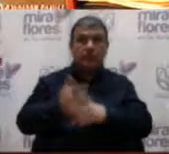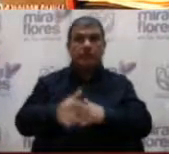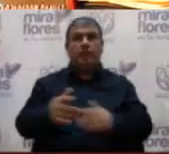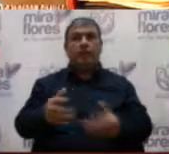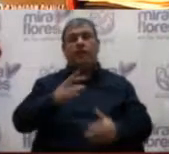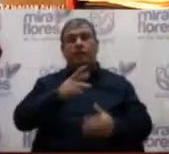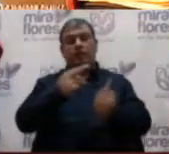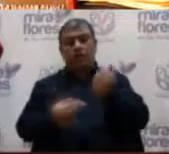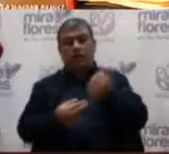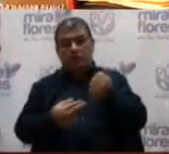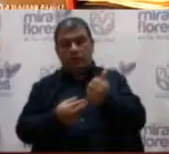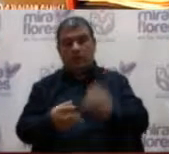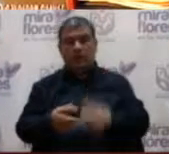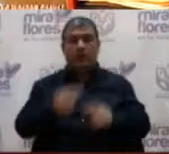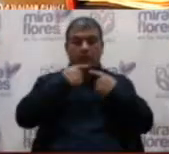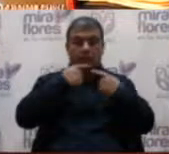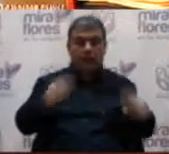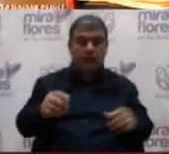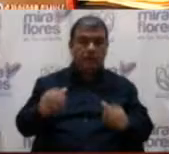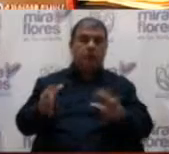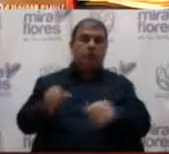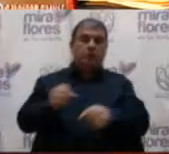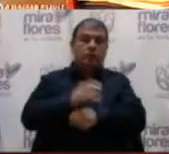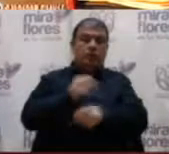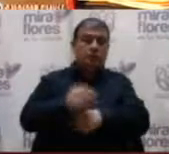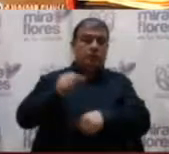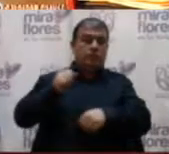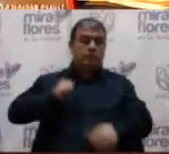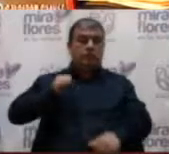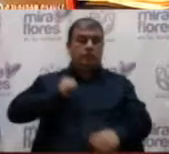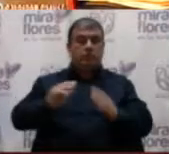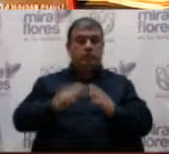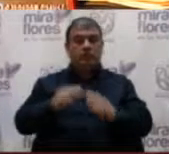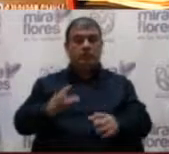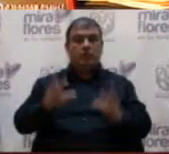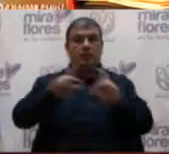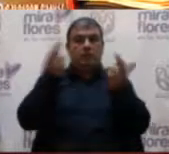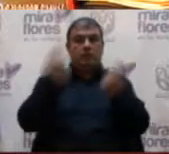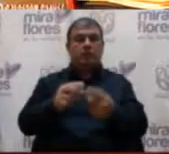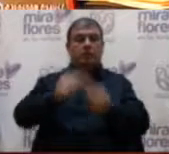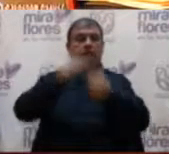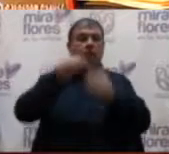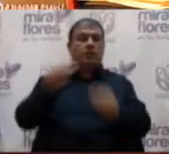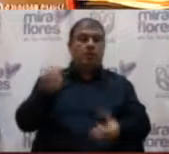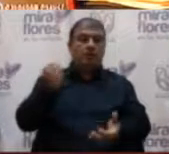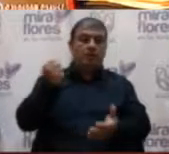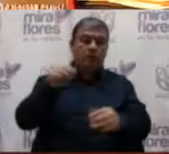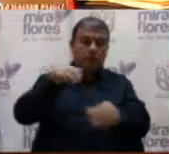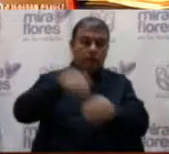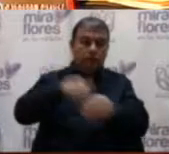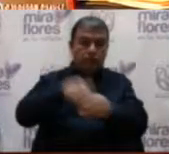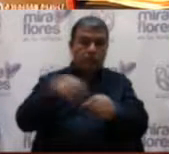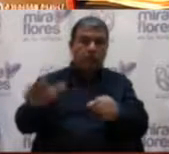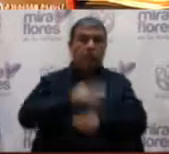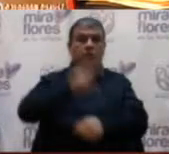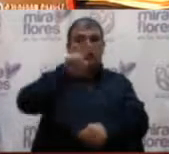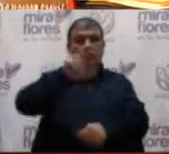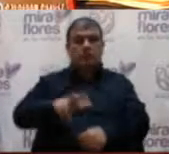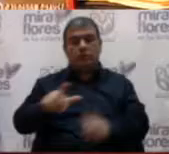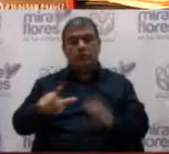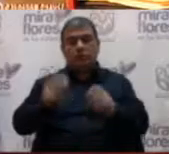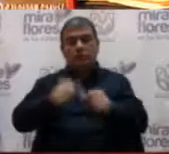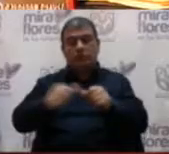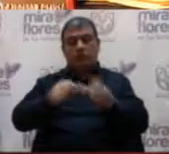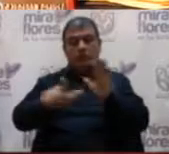o regidor la declara el Consejo Municipal en sesión extraordinaria con el voto aprobatorio de 2/3 del número legal de